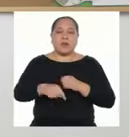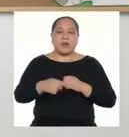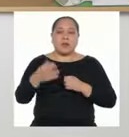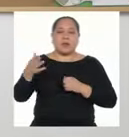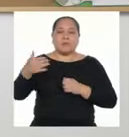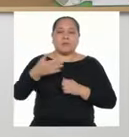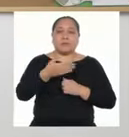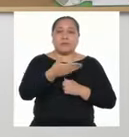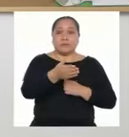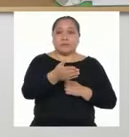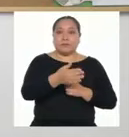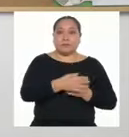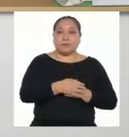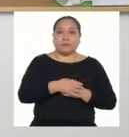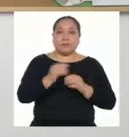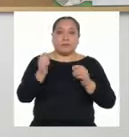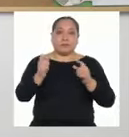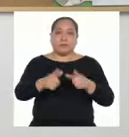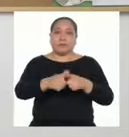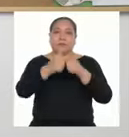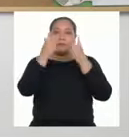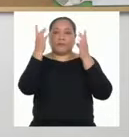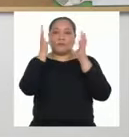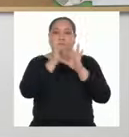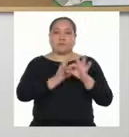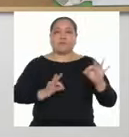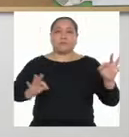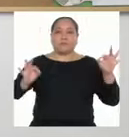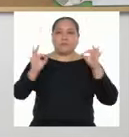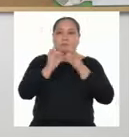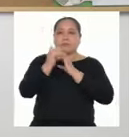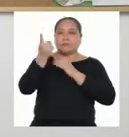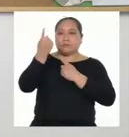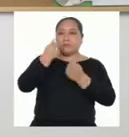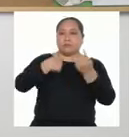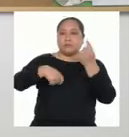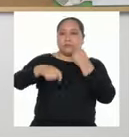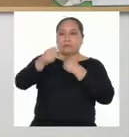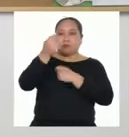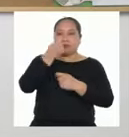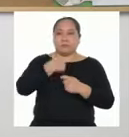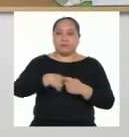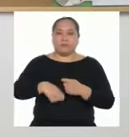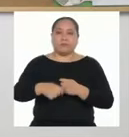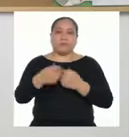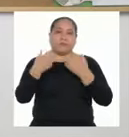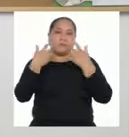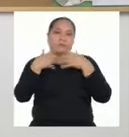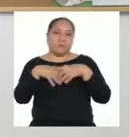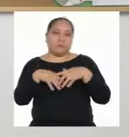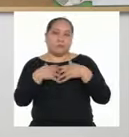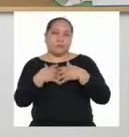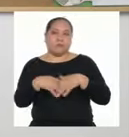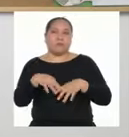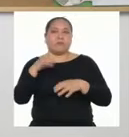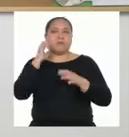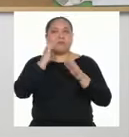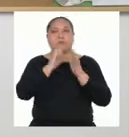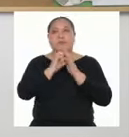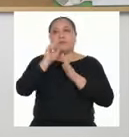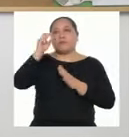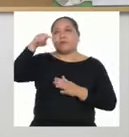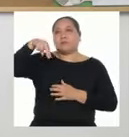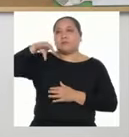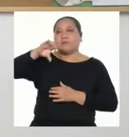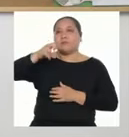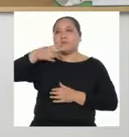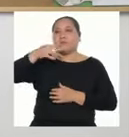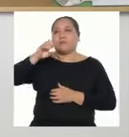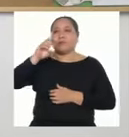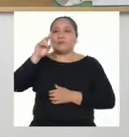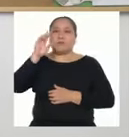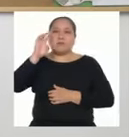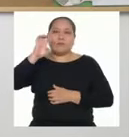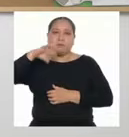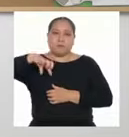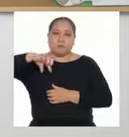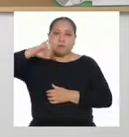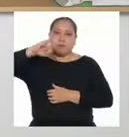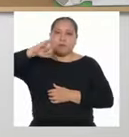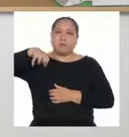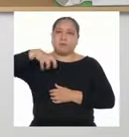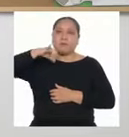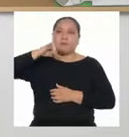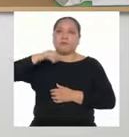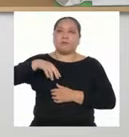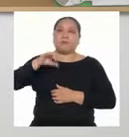gran importancia económica para la industria y la alimentación, como la anchoveta, pejerrey,